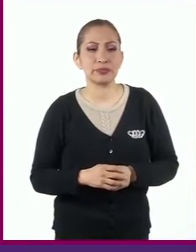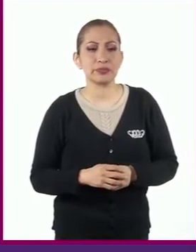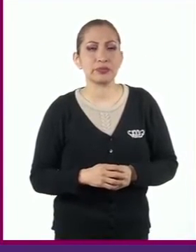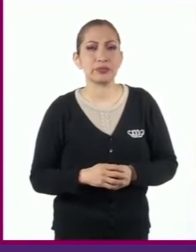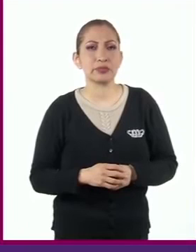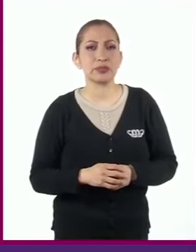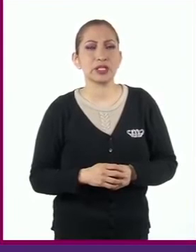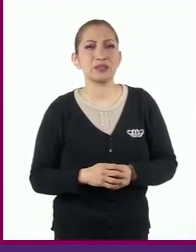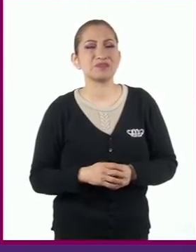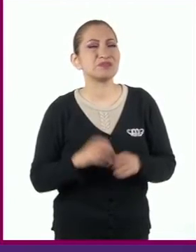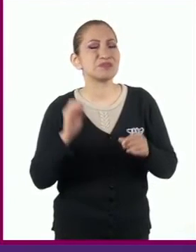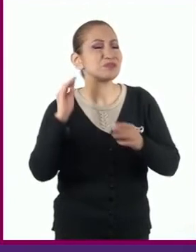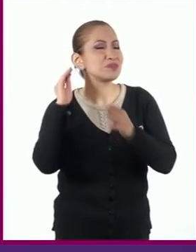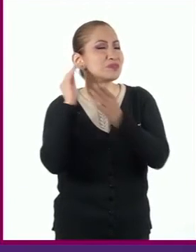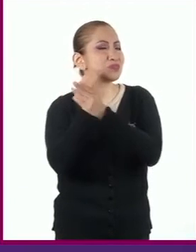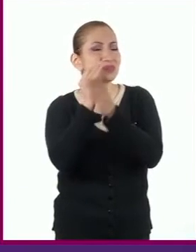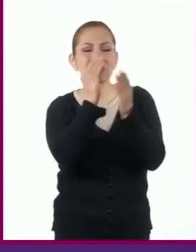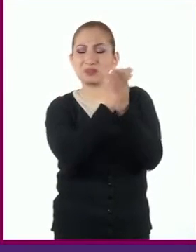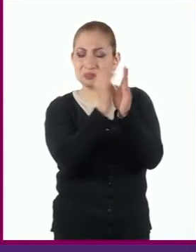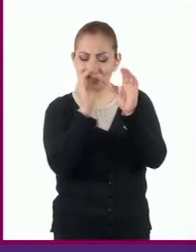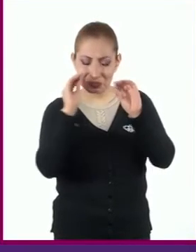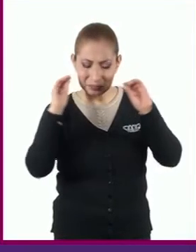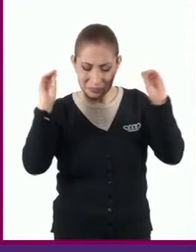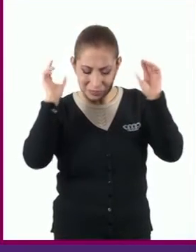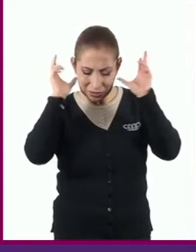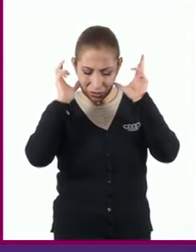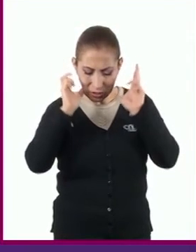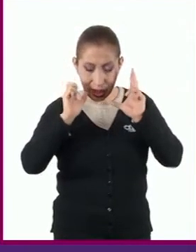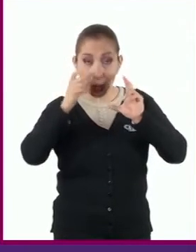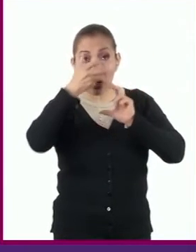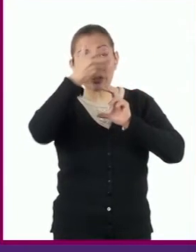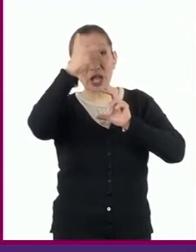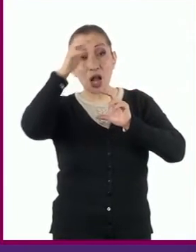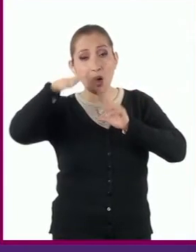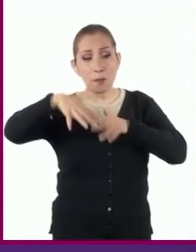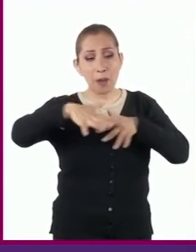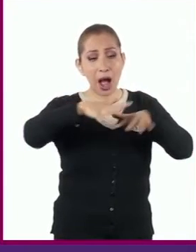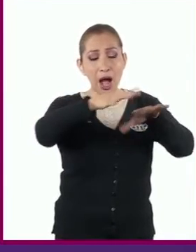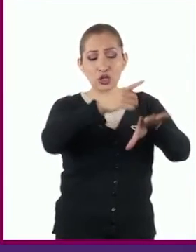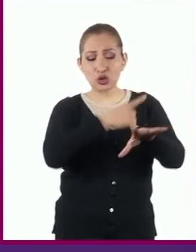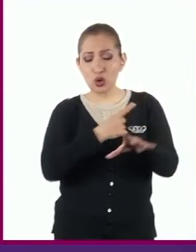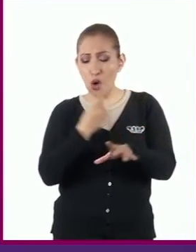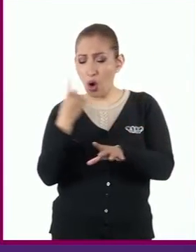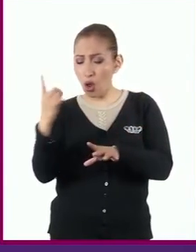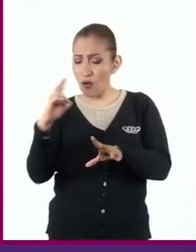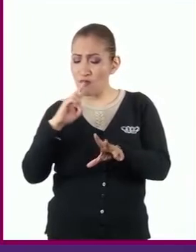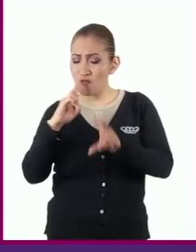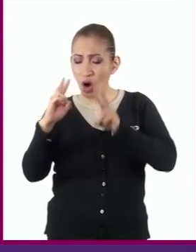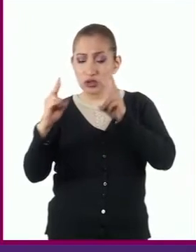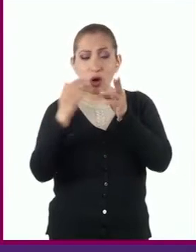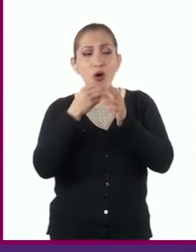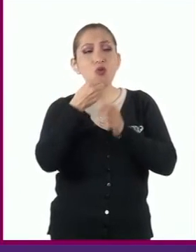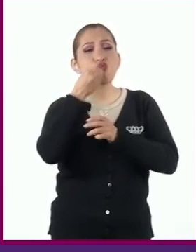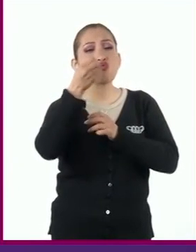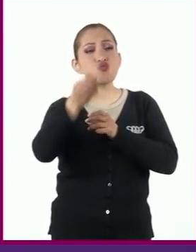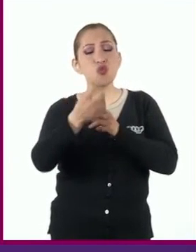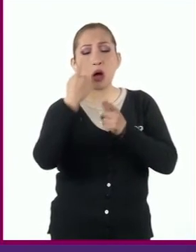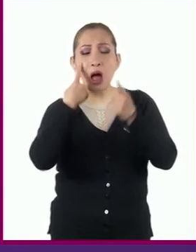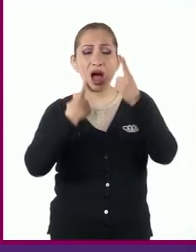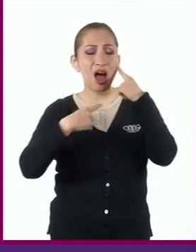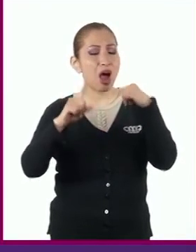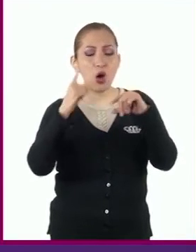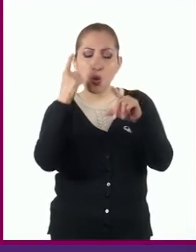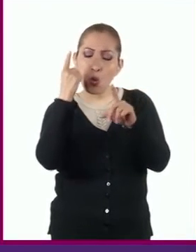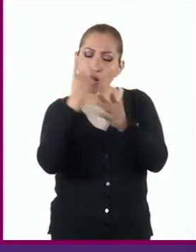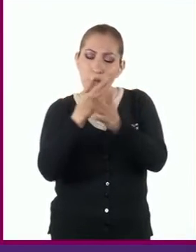No escuchar en los últimos instantes, ya con el cielo y con el mar a solas, más voces ni plegarias sollozantes que